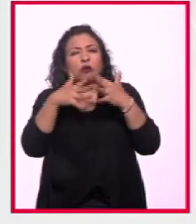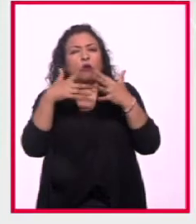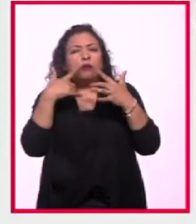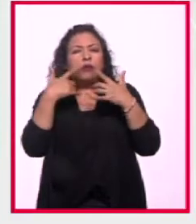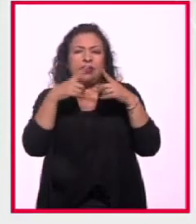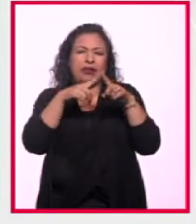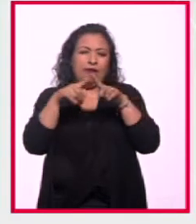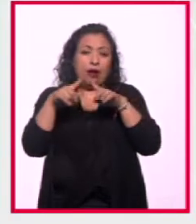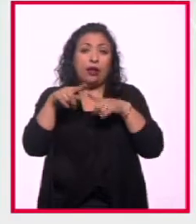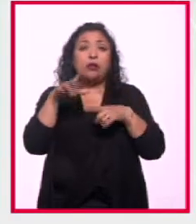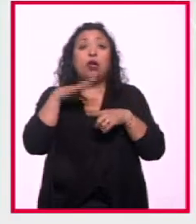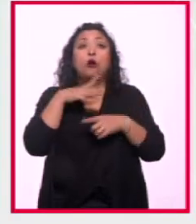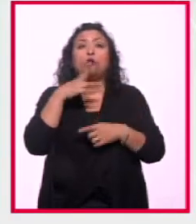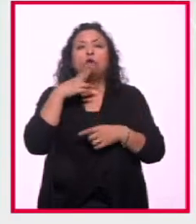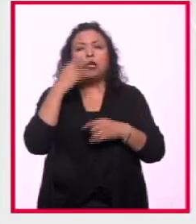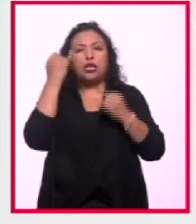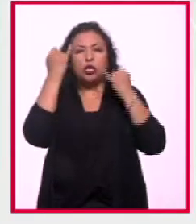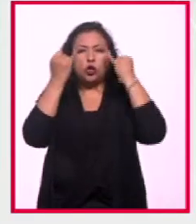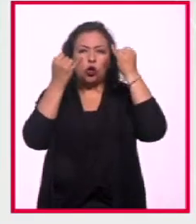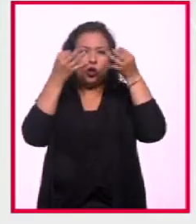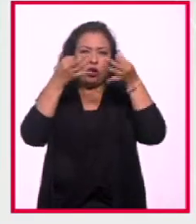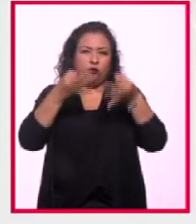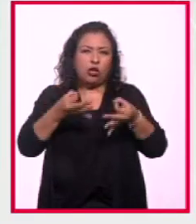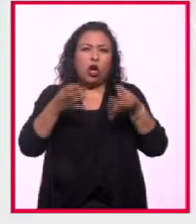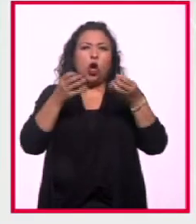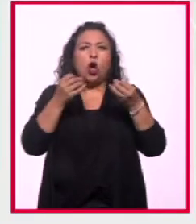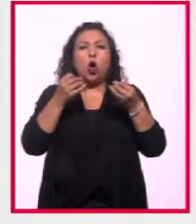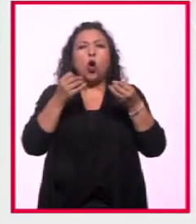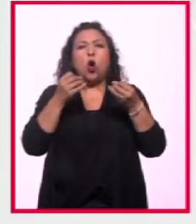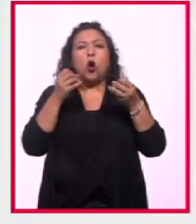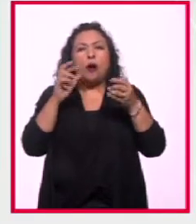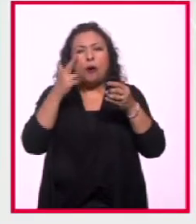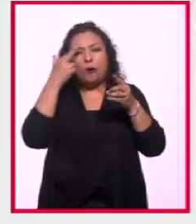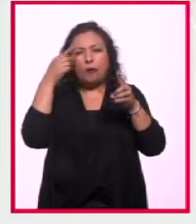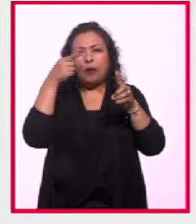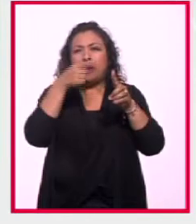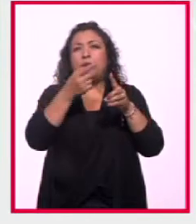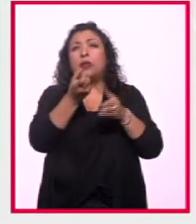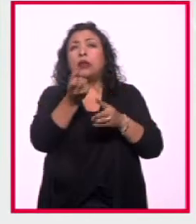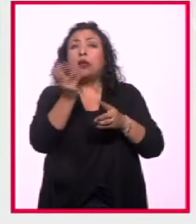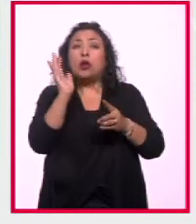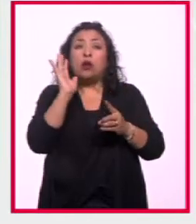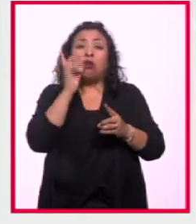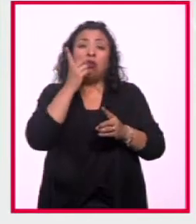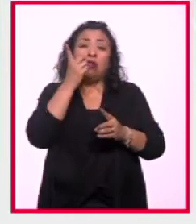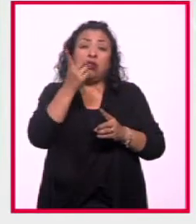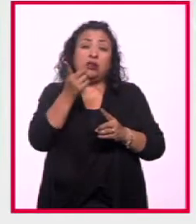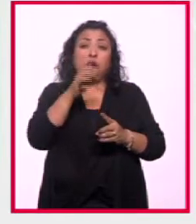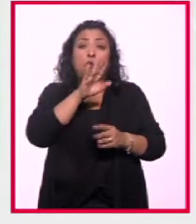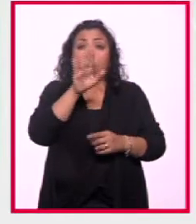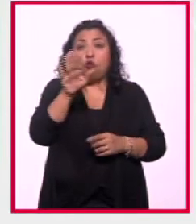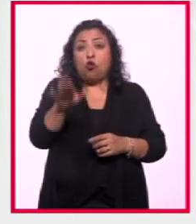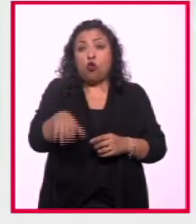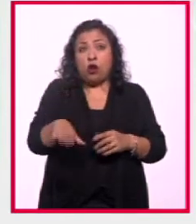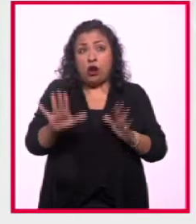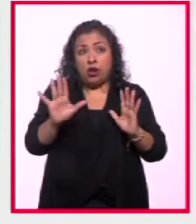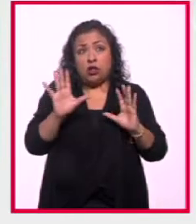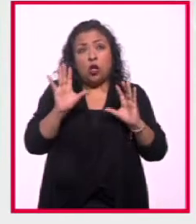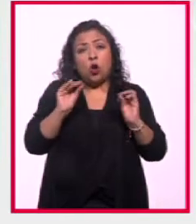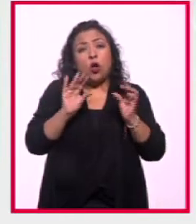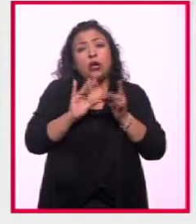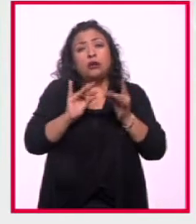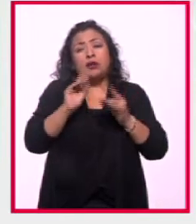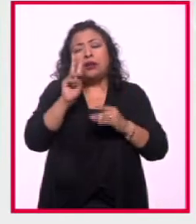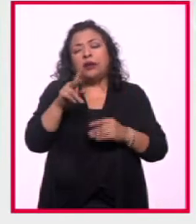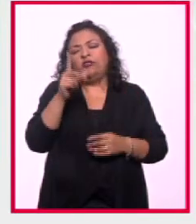orden ha sido usada como ideología oficial o como retórica hay quienes han declarado su muerte o han dicho que